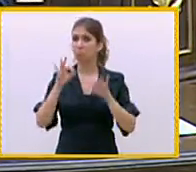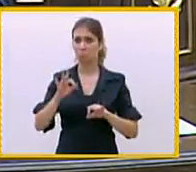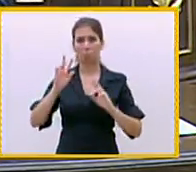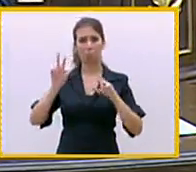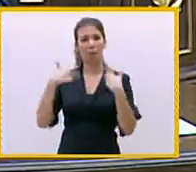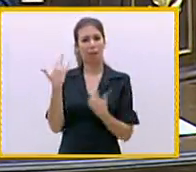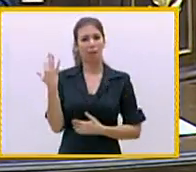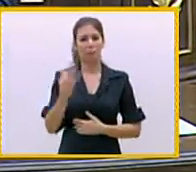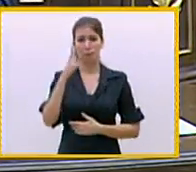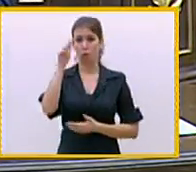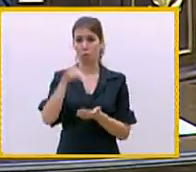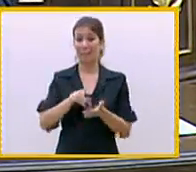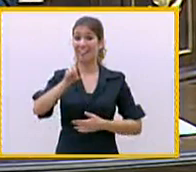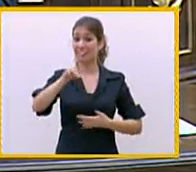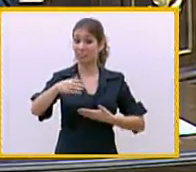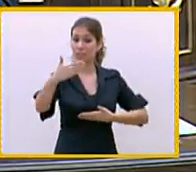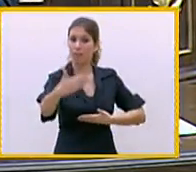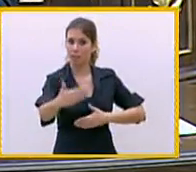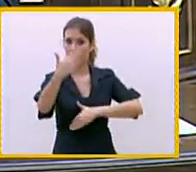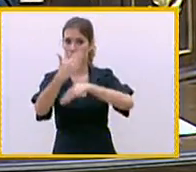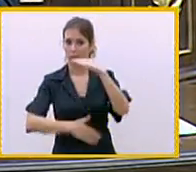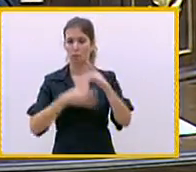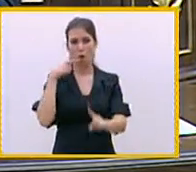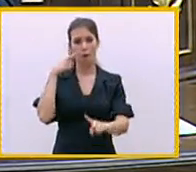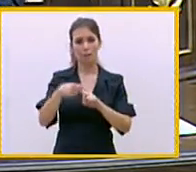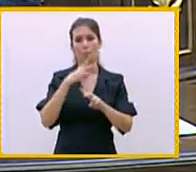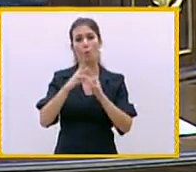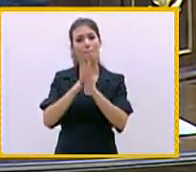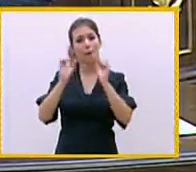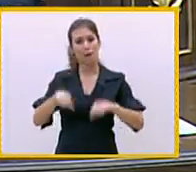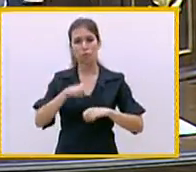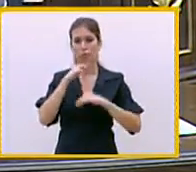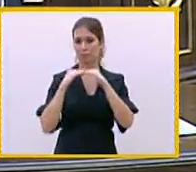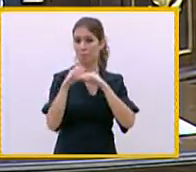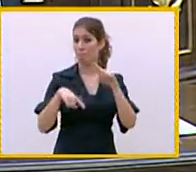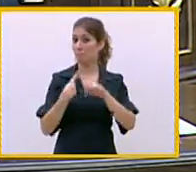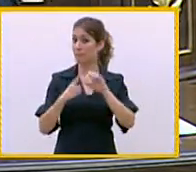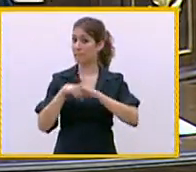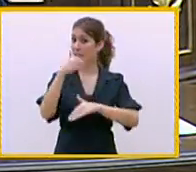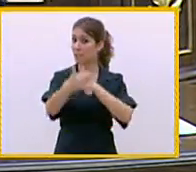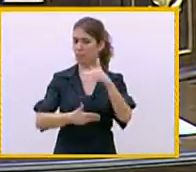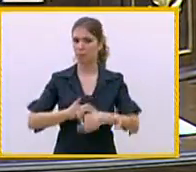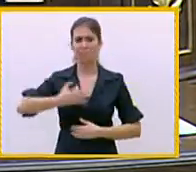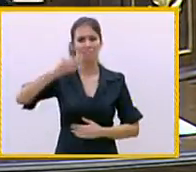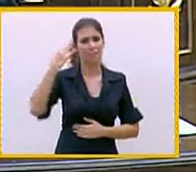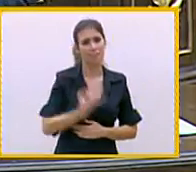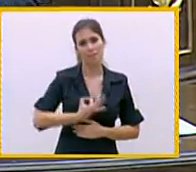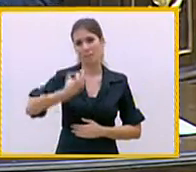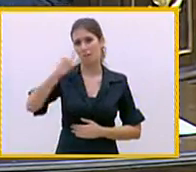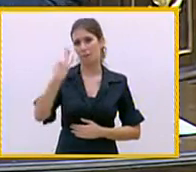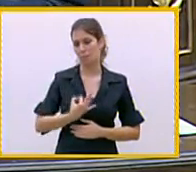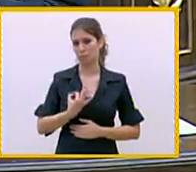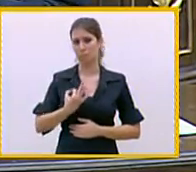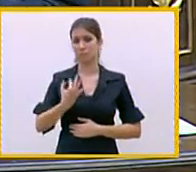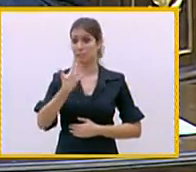en 2013 con los objetivos del Pacto de Estabilidad y Crecimiento es imprescindible para ganar